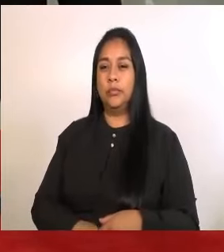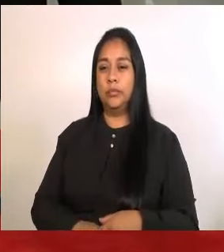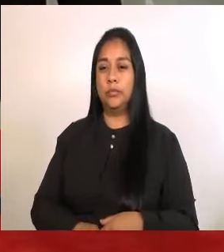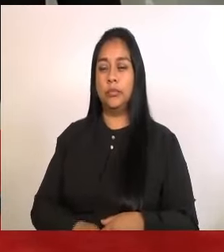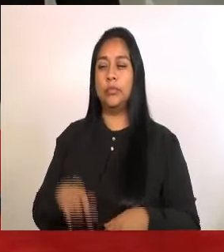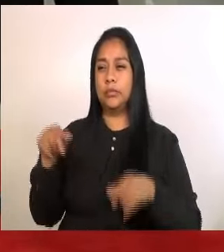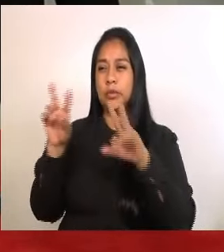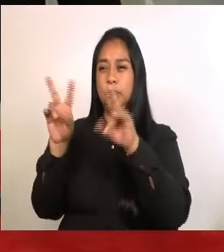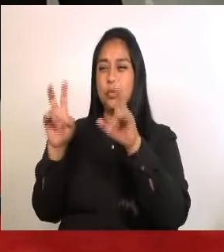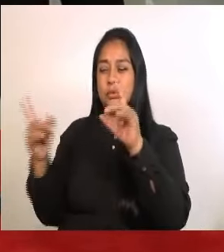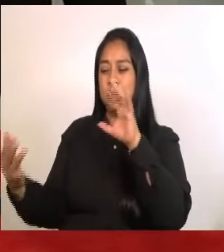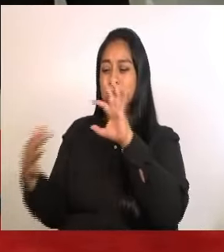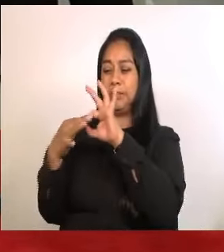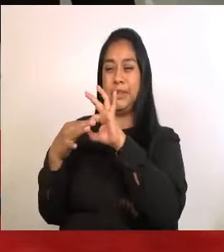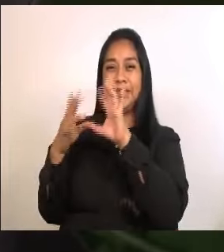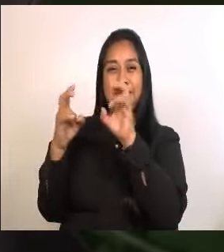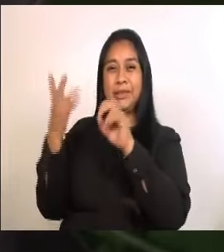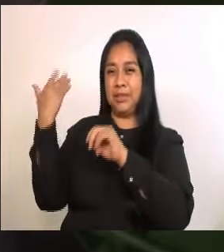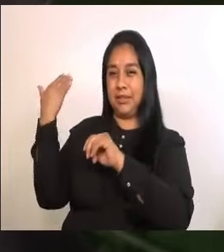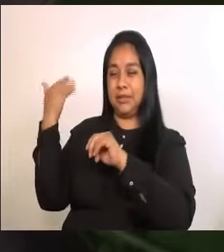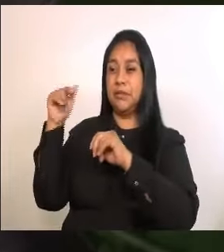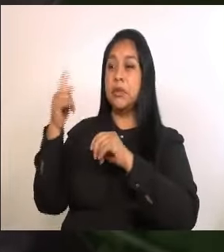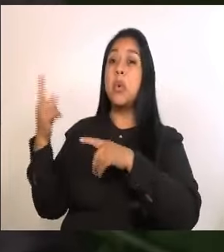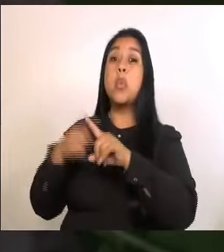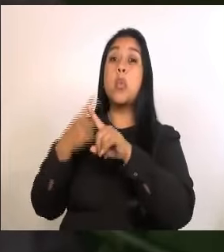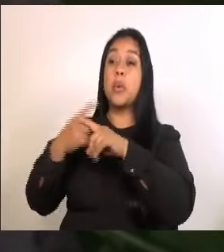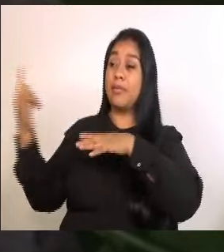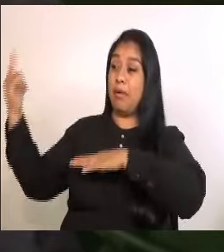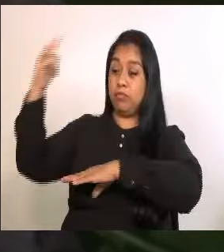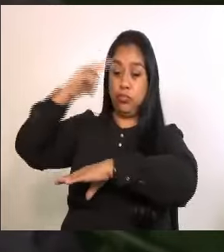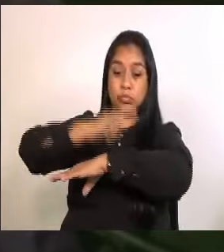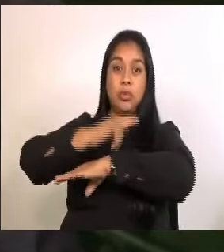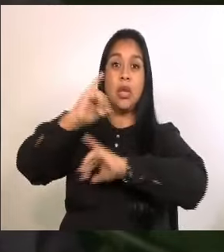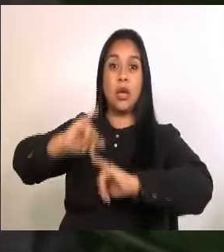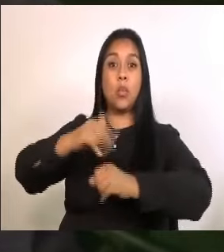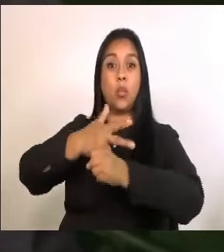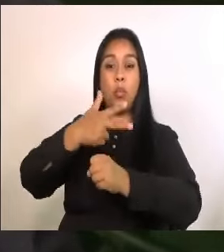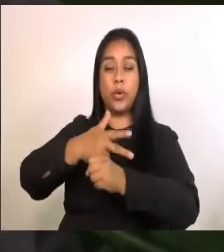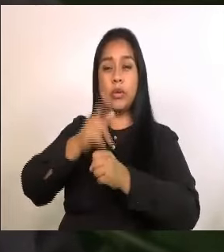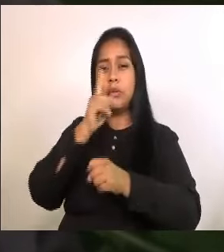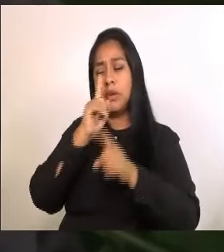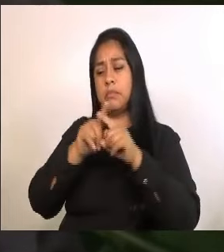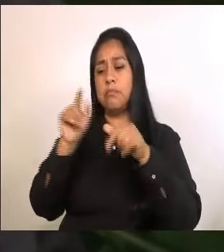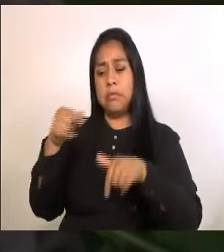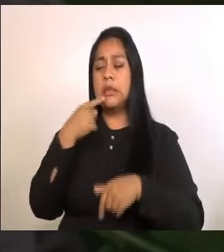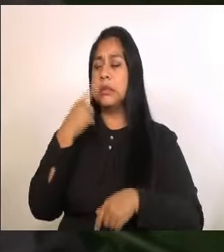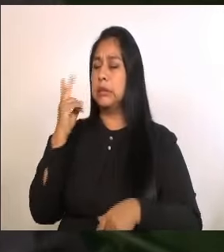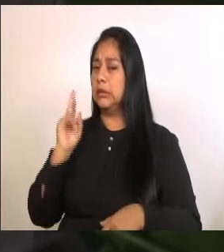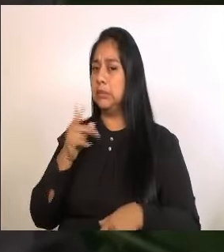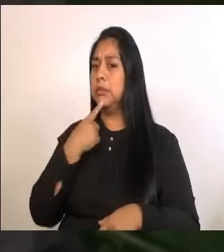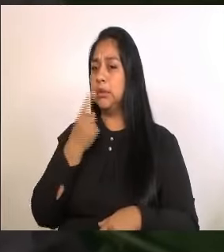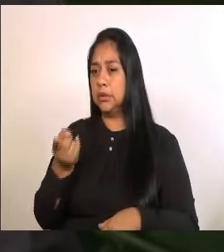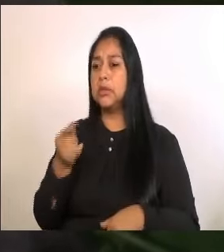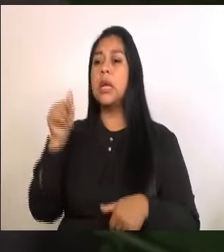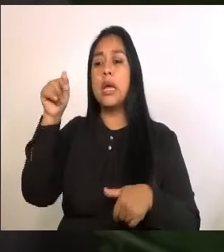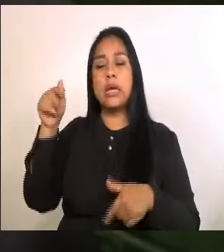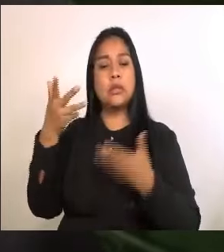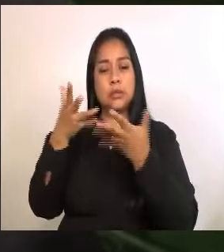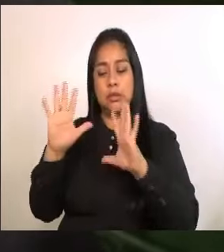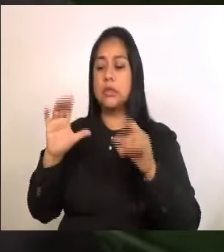Tema vinculado a la pregunta anterior, desde que llegaron a Guatemala hoy en la mañana y será una constante, ellos tienen acceso